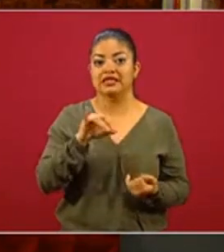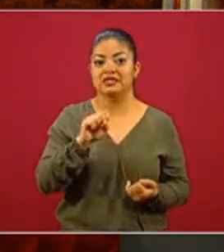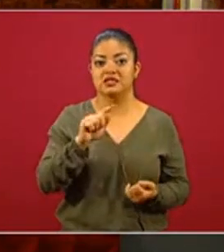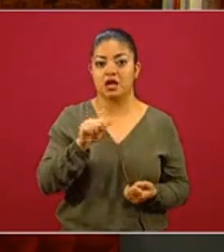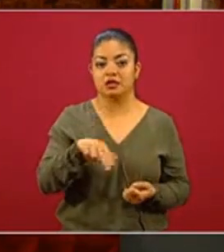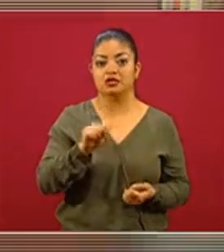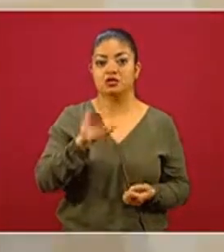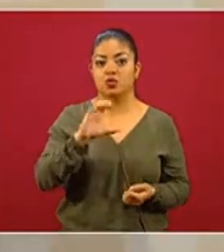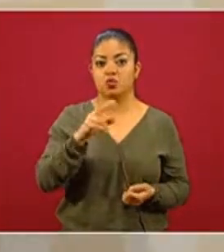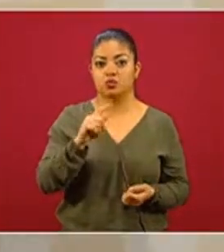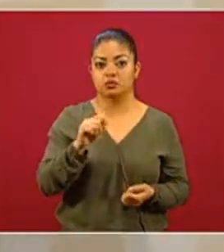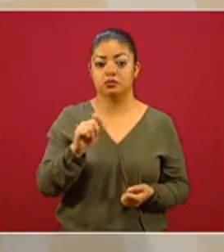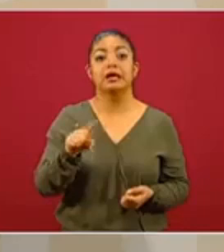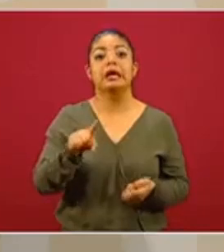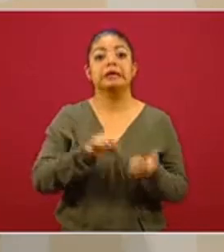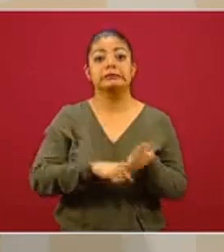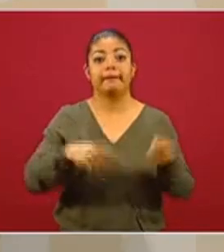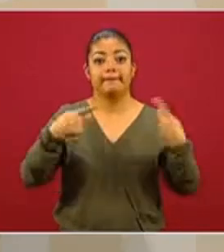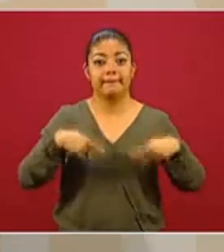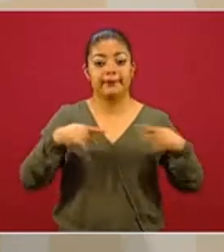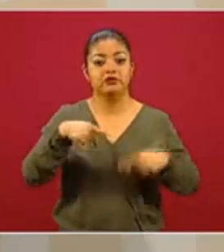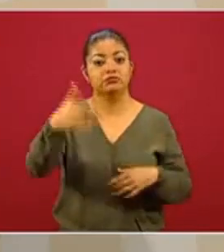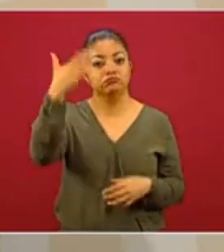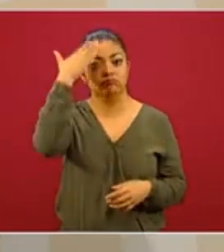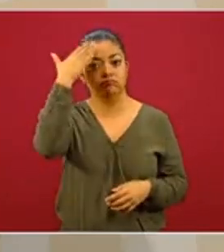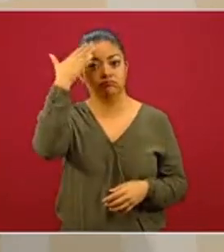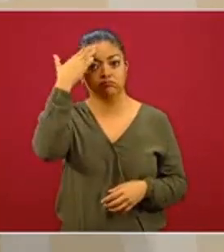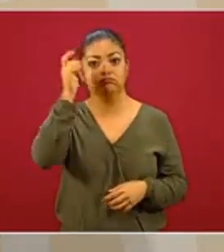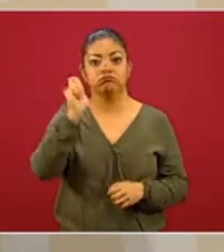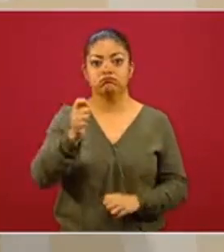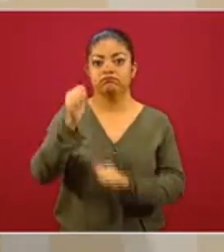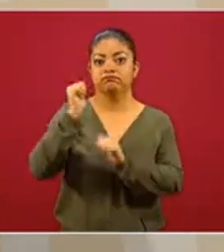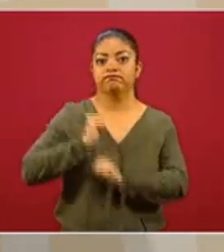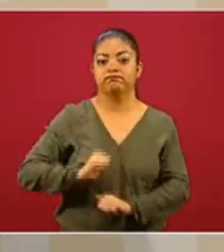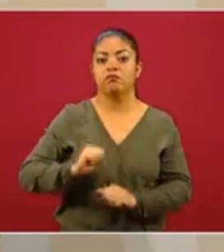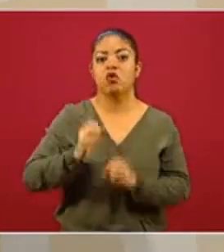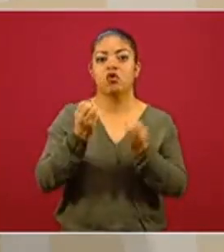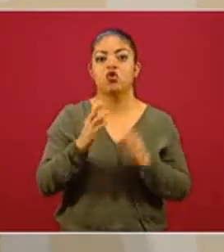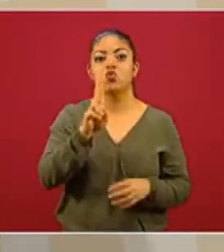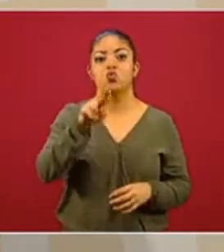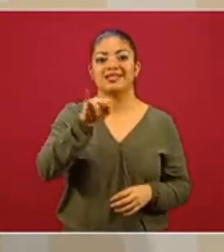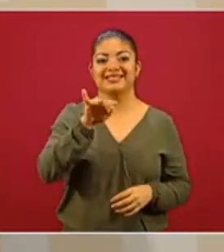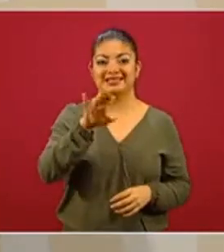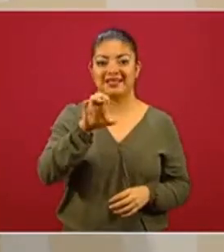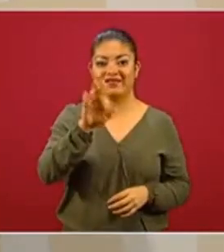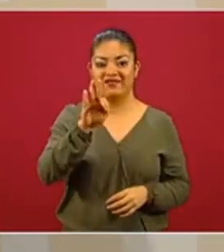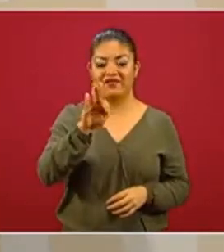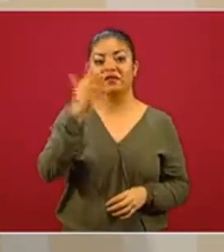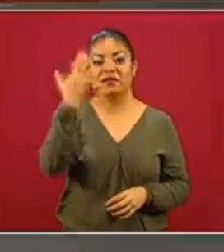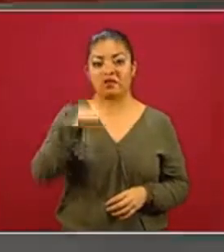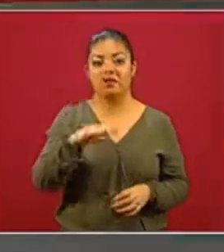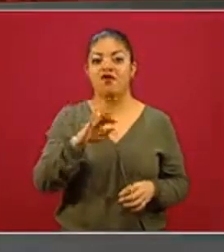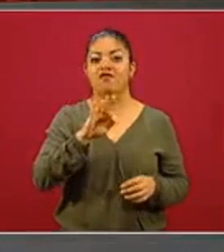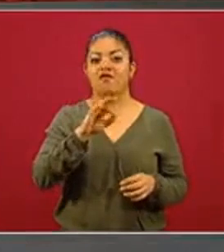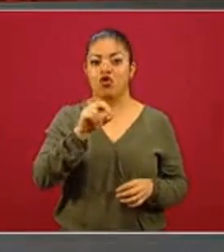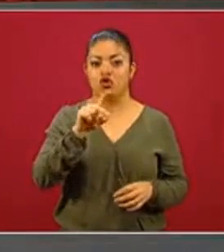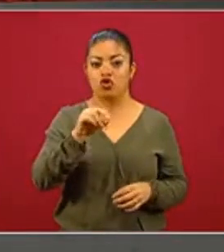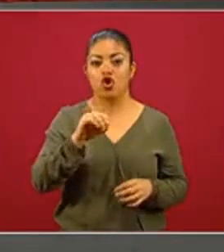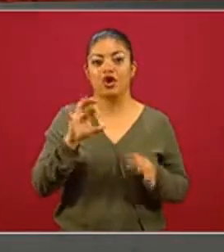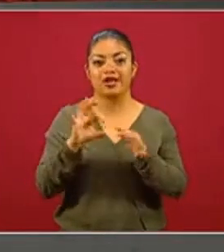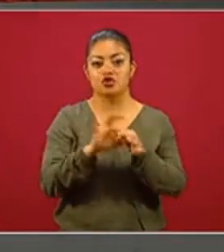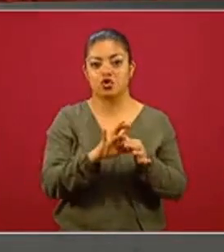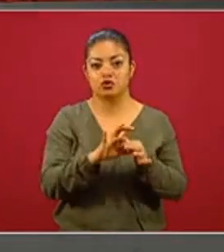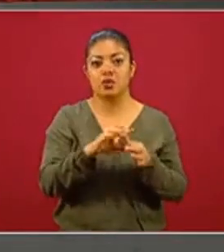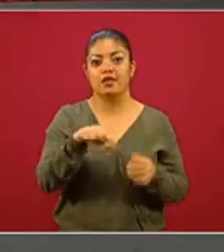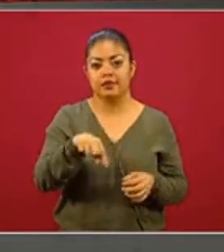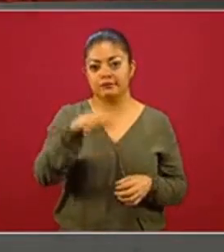es la persona titular de la oficina de UNICEF, el Fondo de Naciones Unidas para la Infancia en